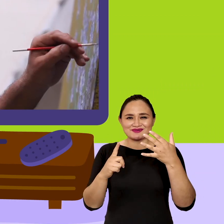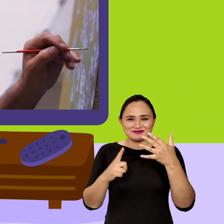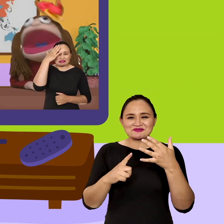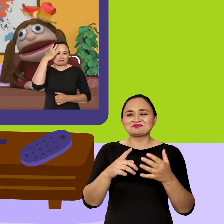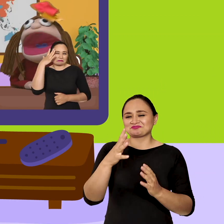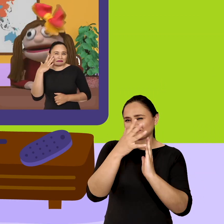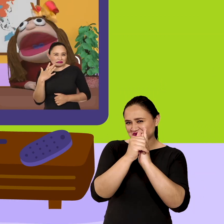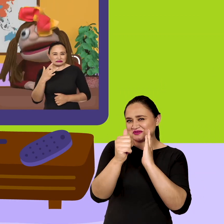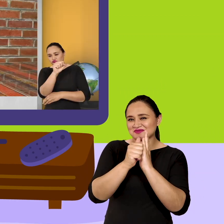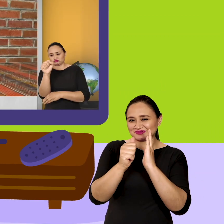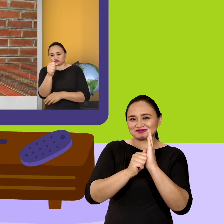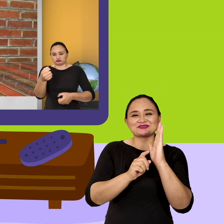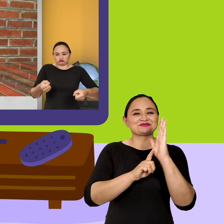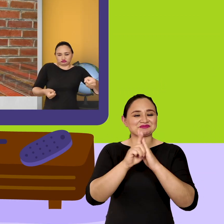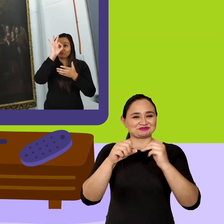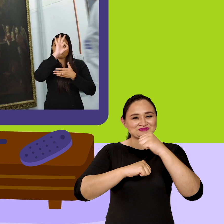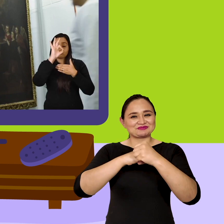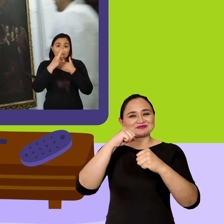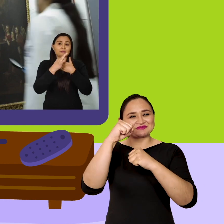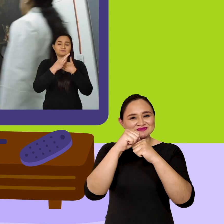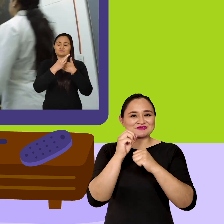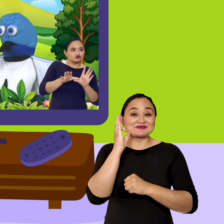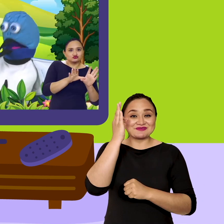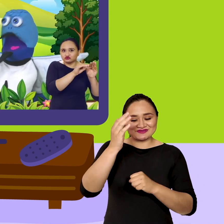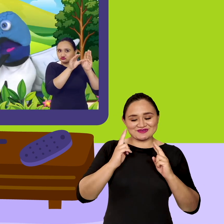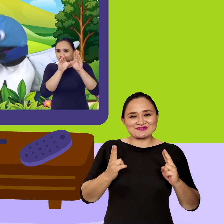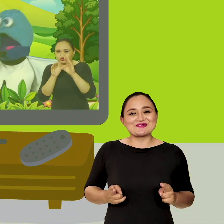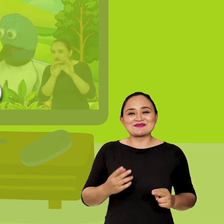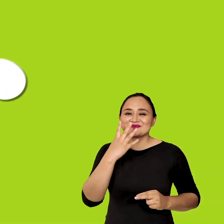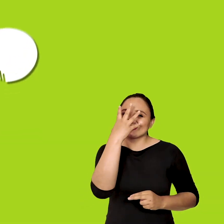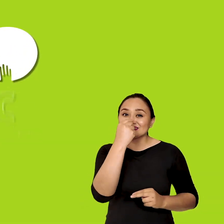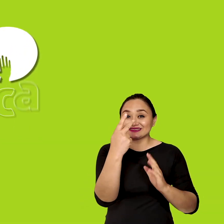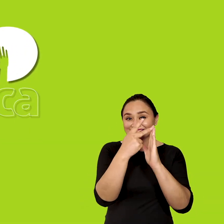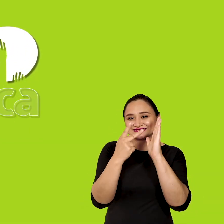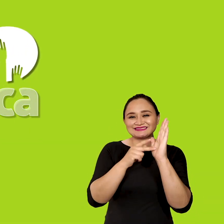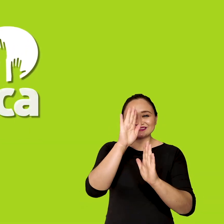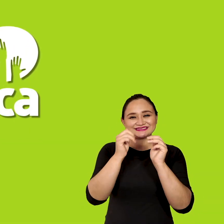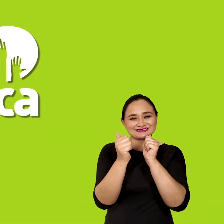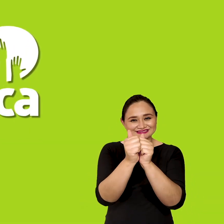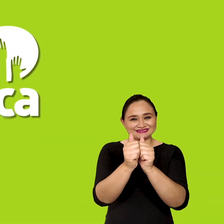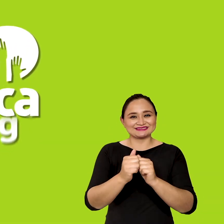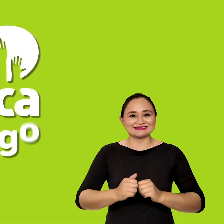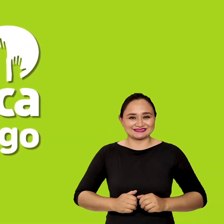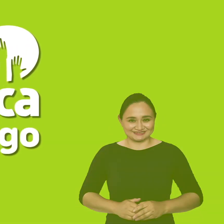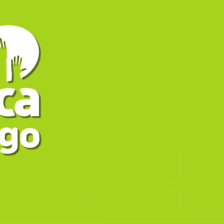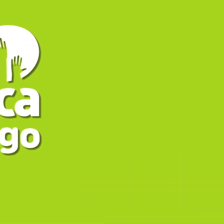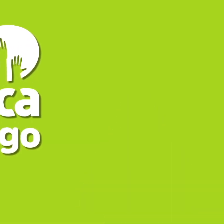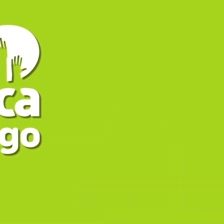para construir un futuro más humano. ¡Qué lindo es vernos en Educa Contigo!